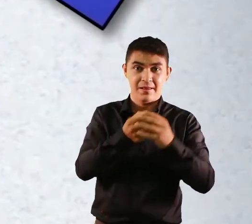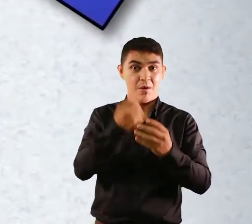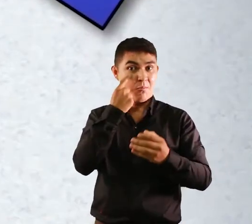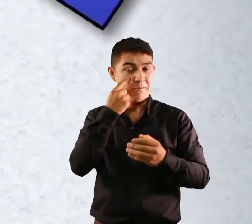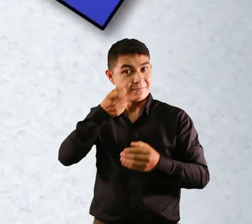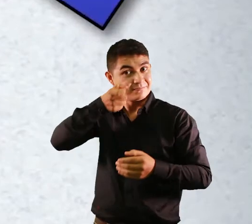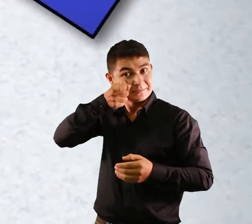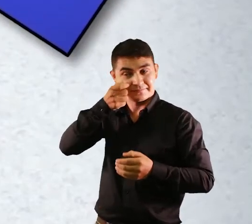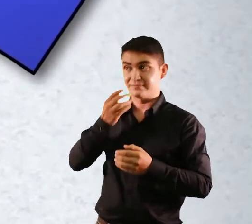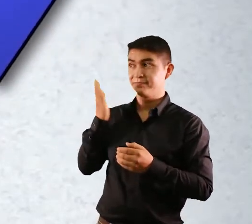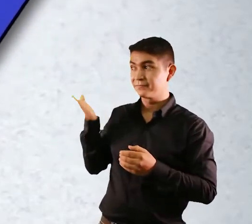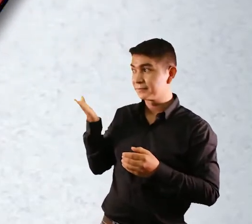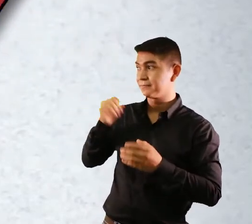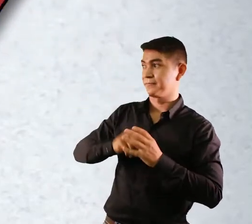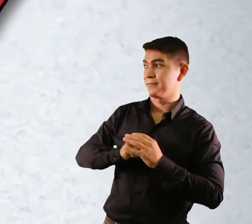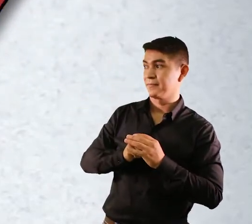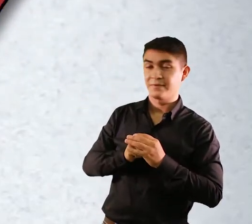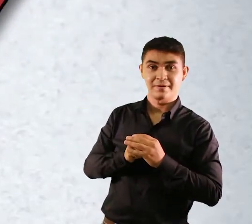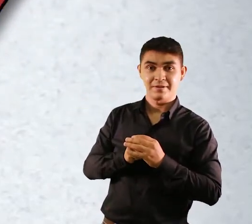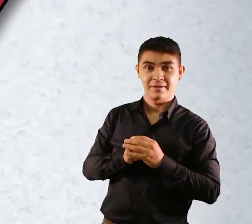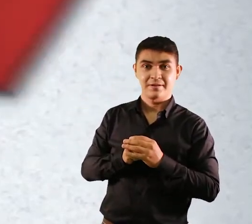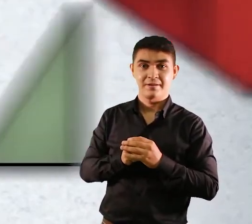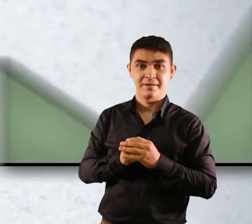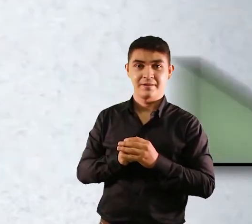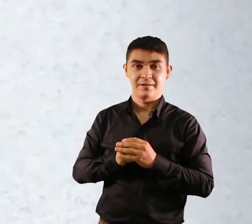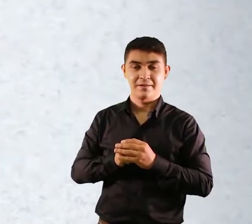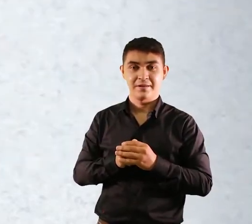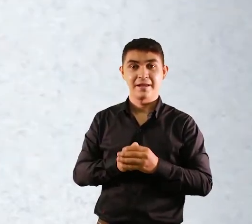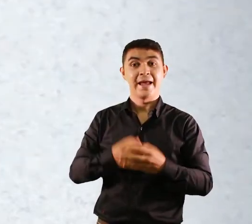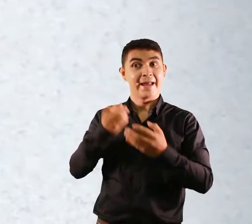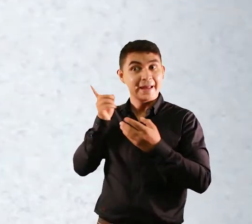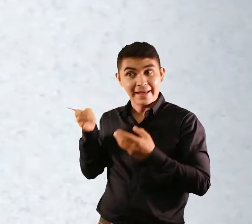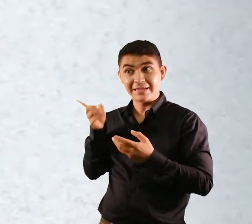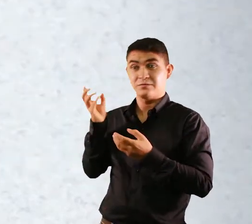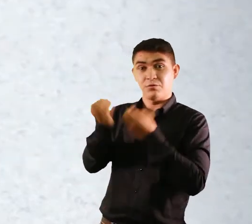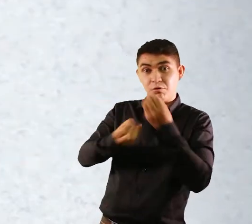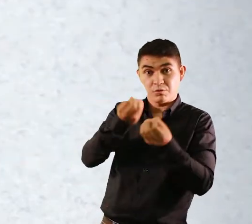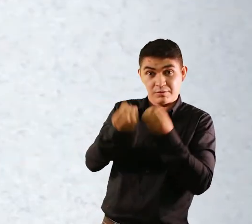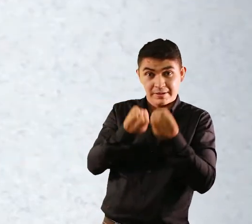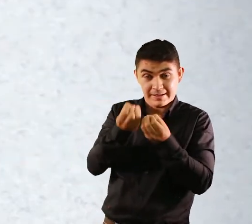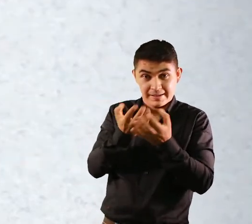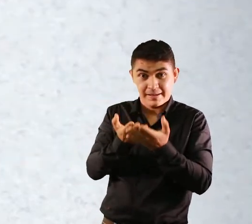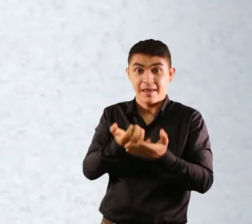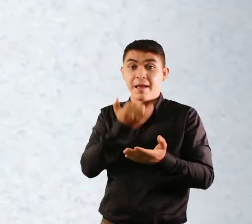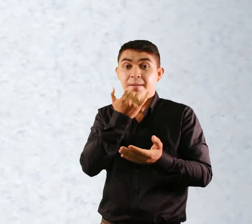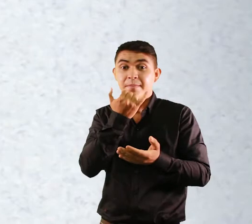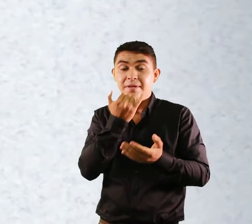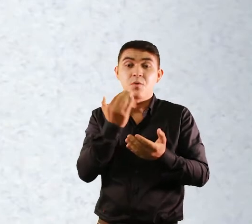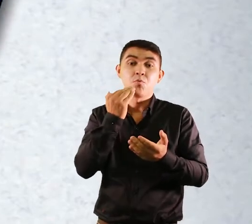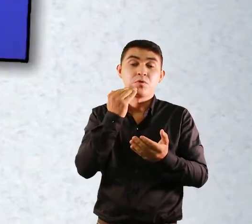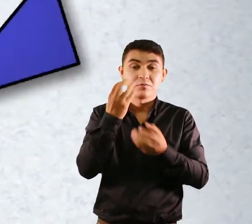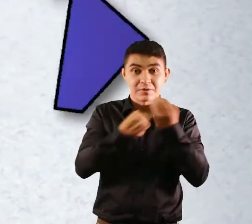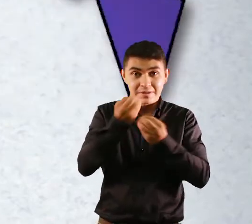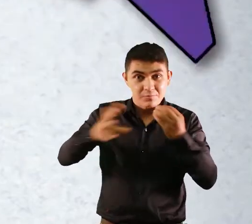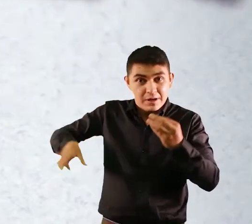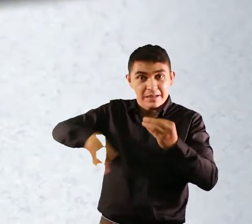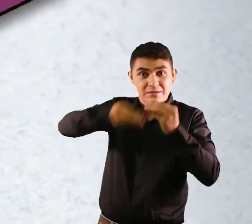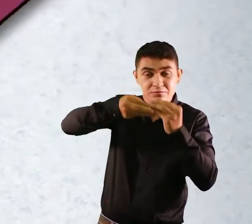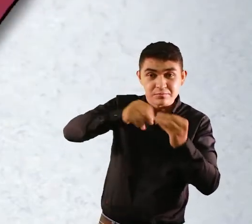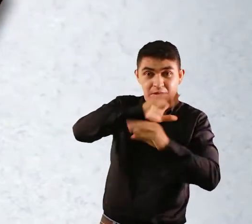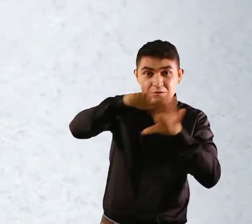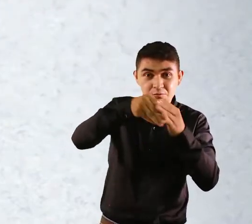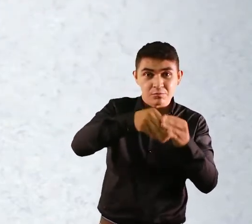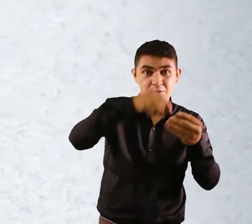Observemos, eso es lo que sucede al hacer la suma aritmética de los cuadrados de los